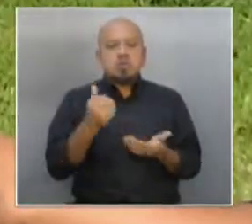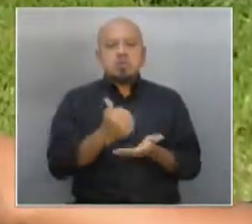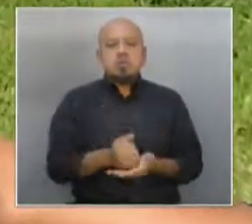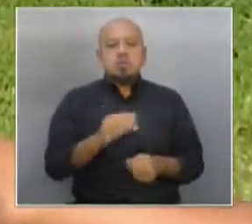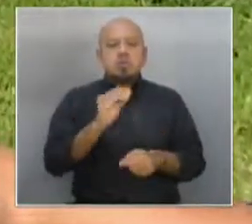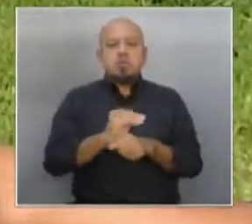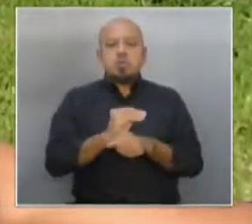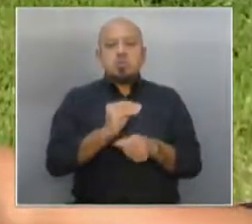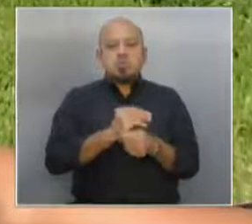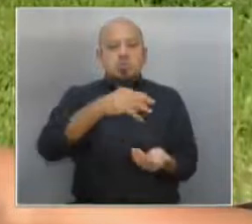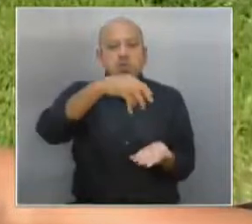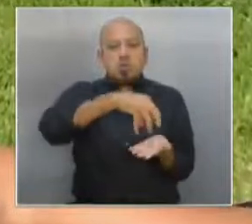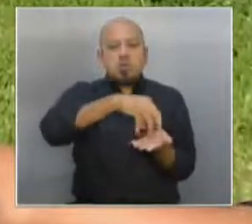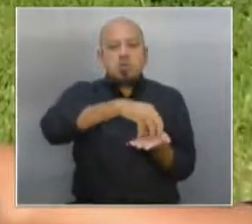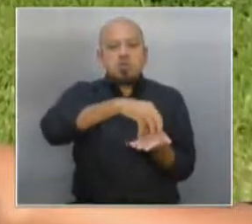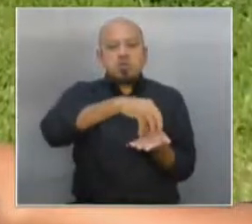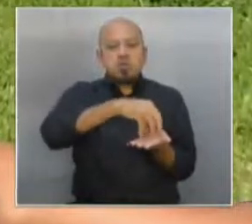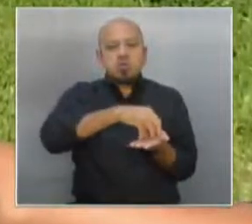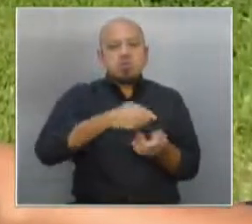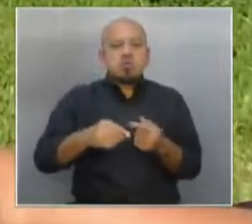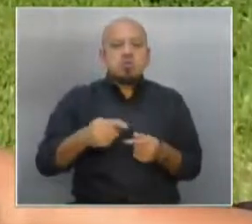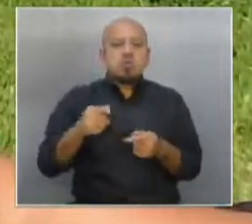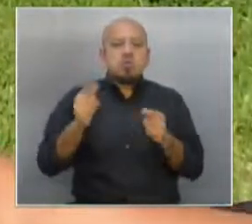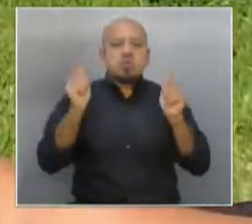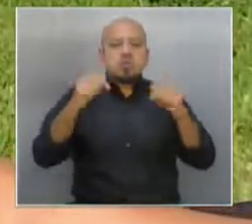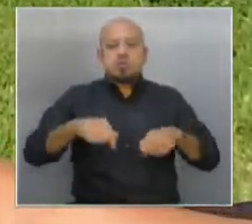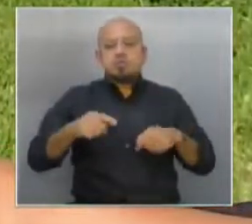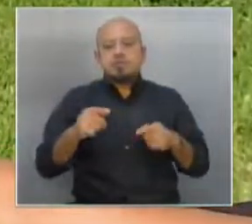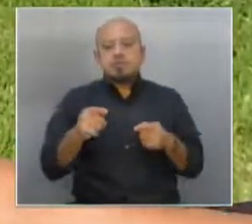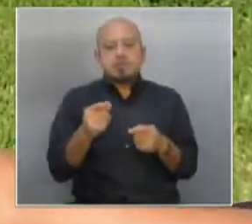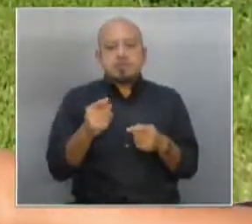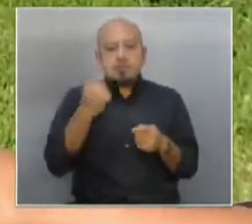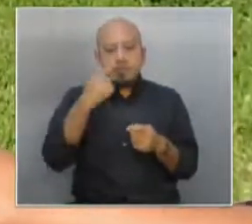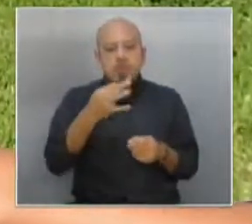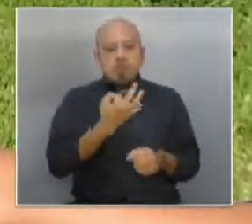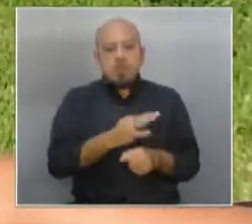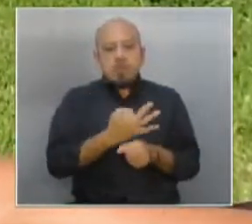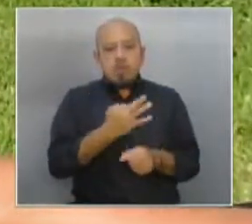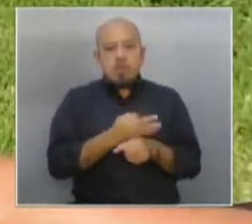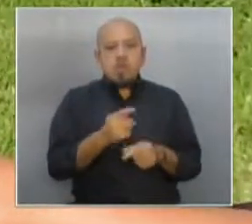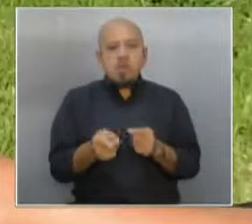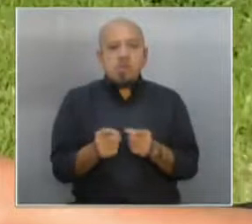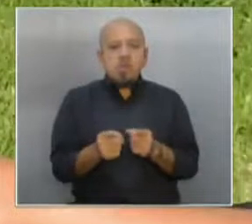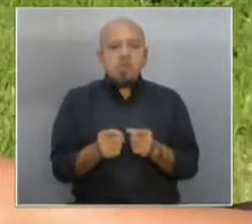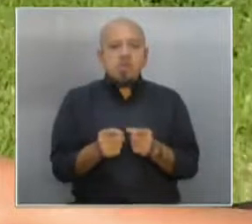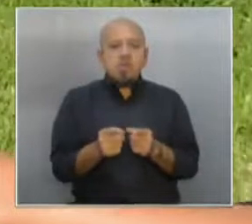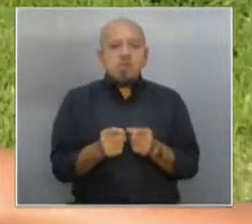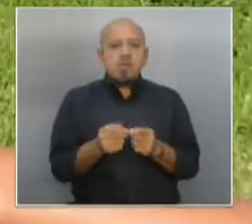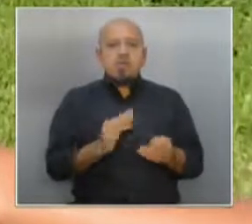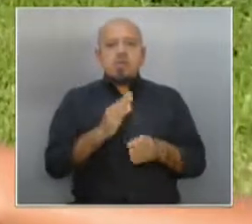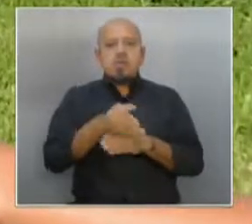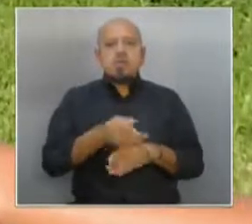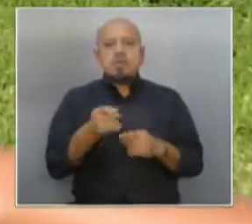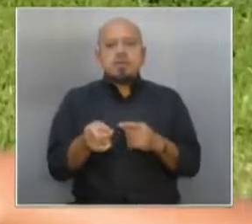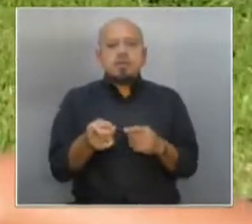ahí vinieron hacia acá, hacia esta quinta, para enseñarles también, para introducirlo más en lo